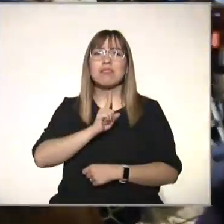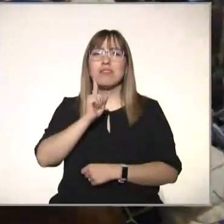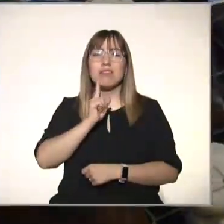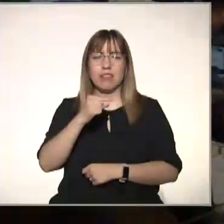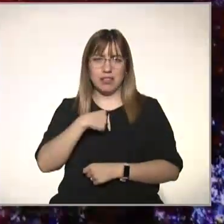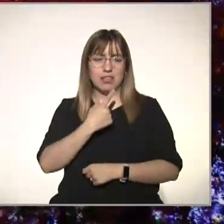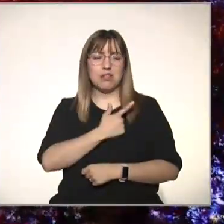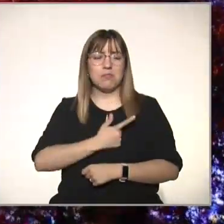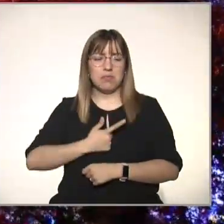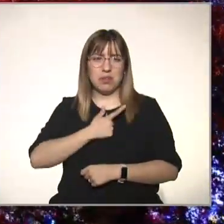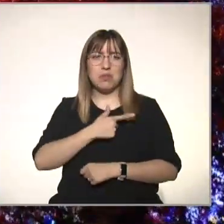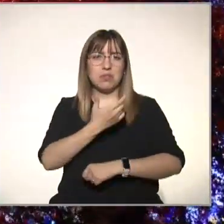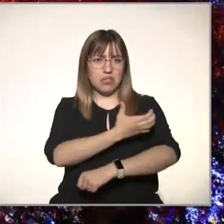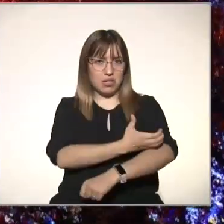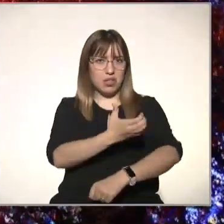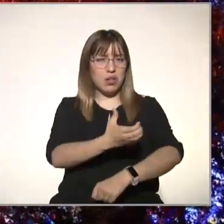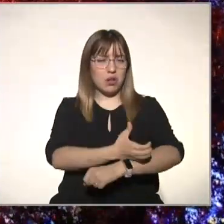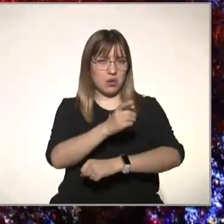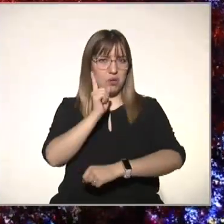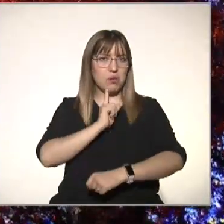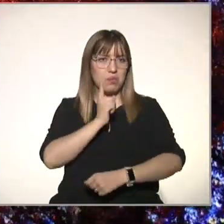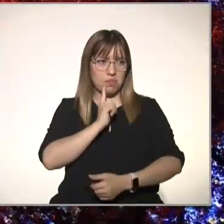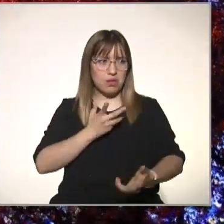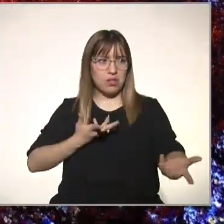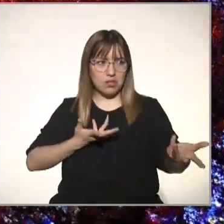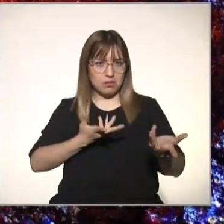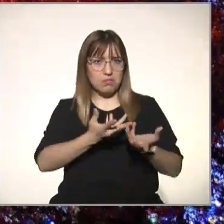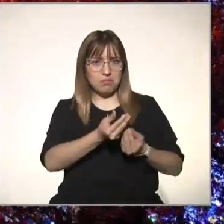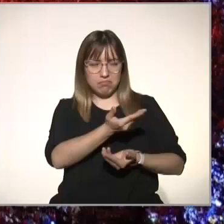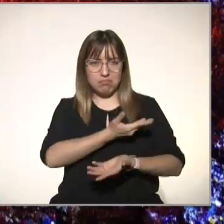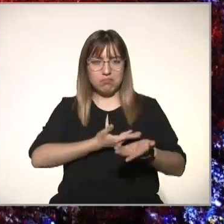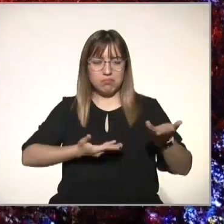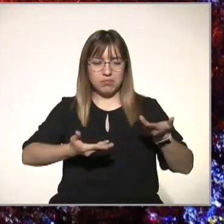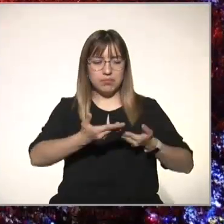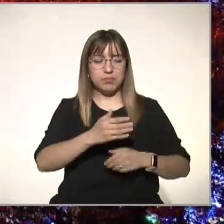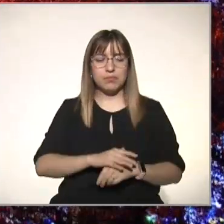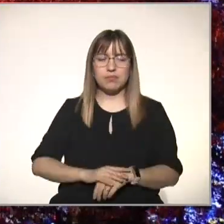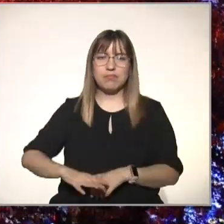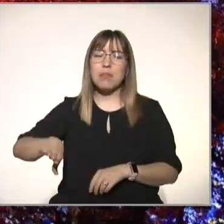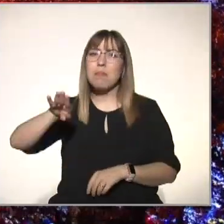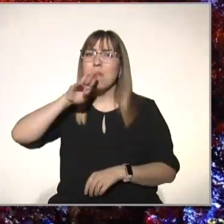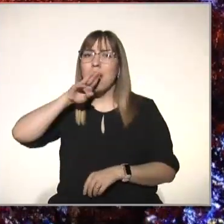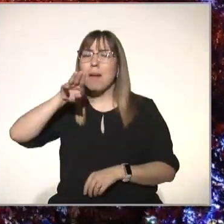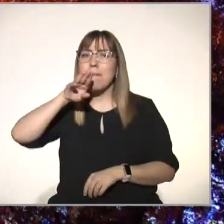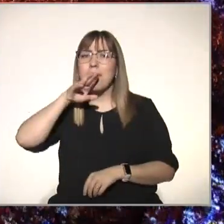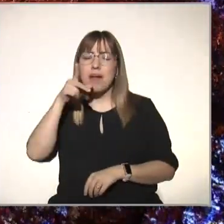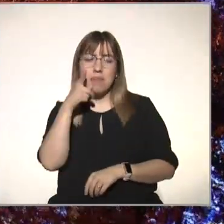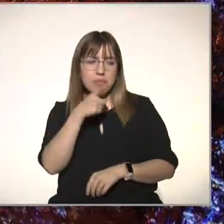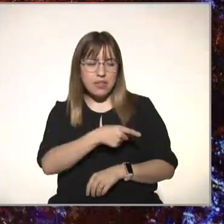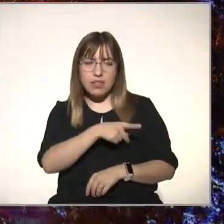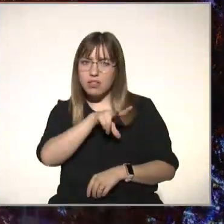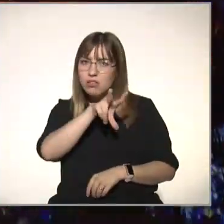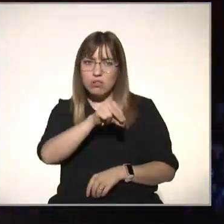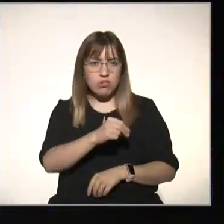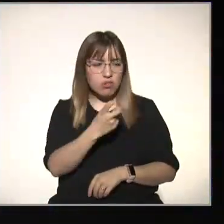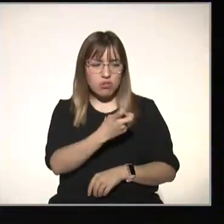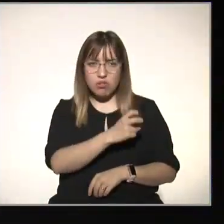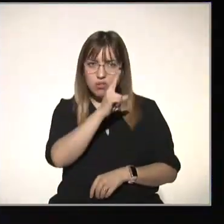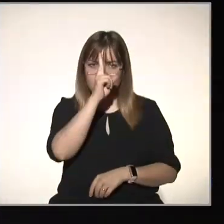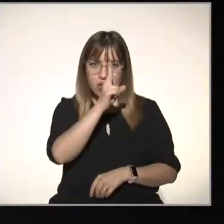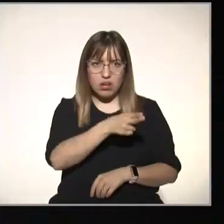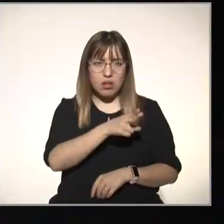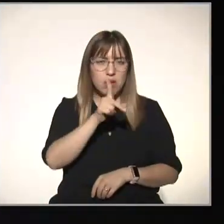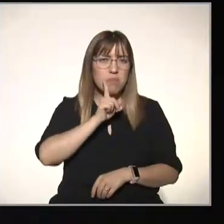mismas compañeras con las que yo convivía. Mi madre me dijo pues que eso no podía ser, que a